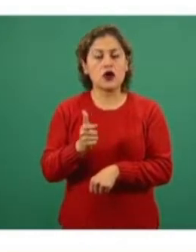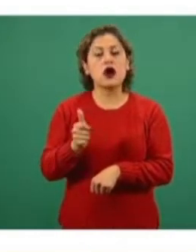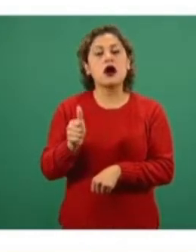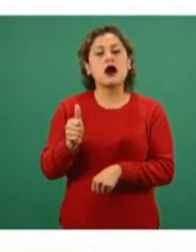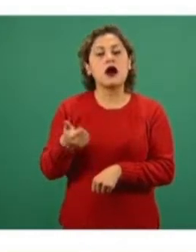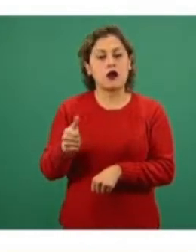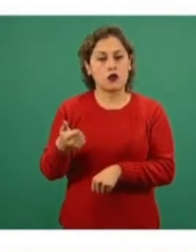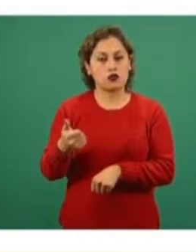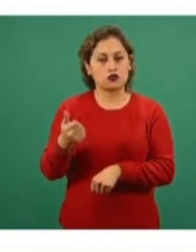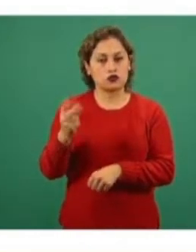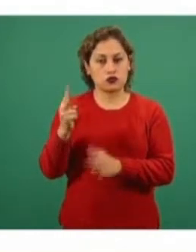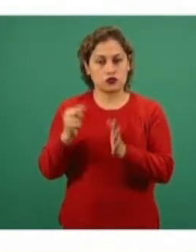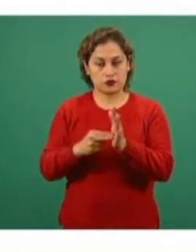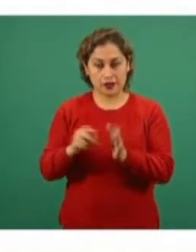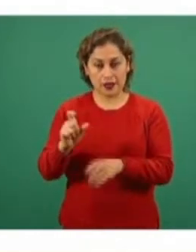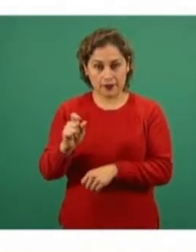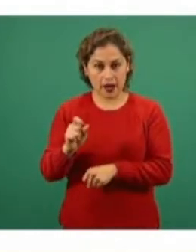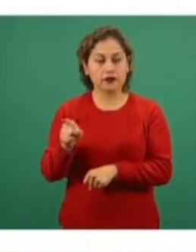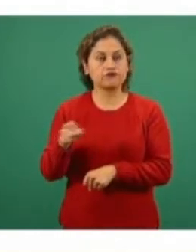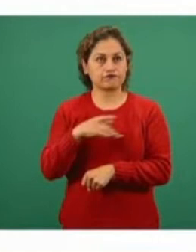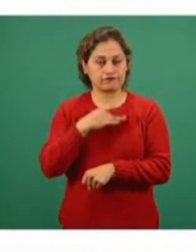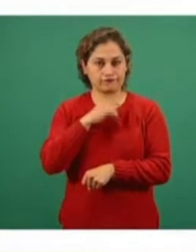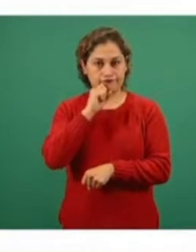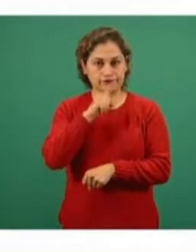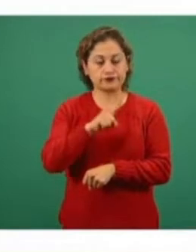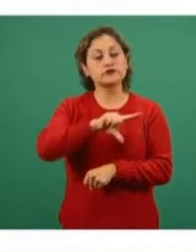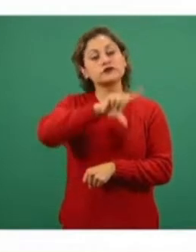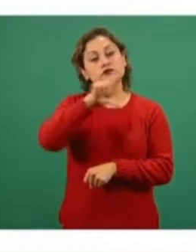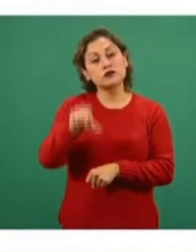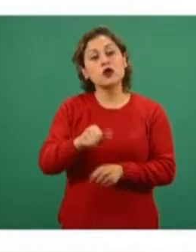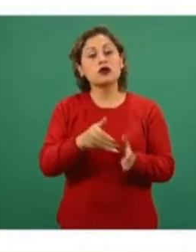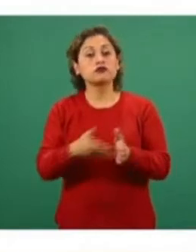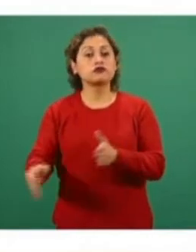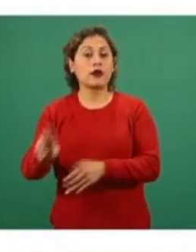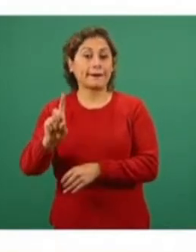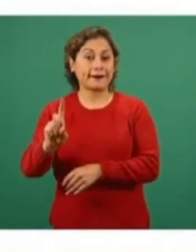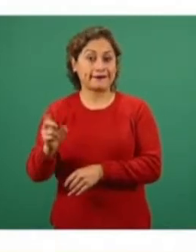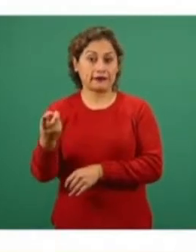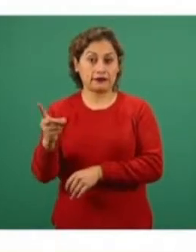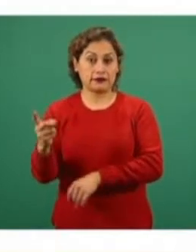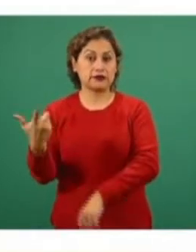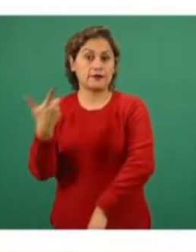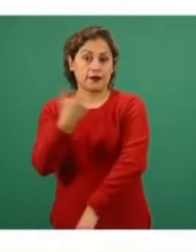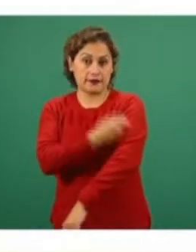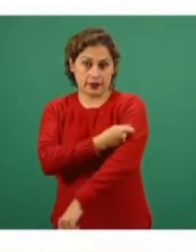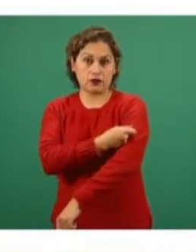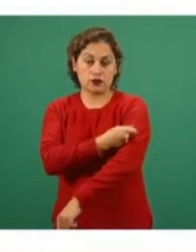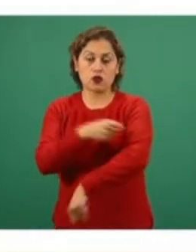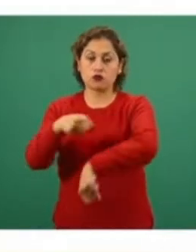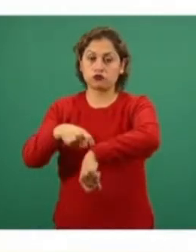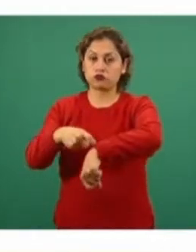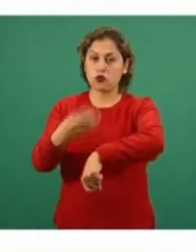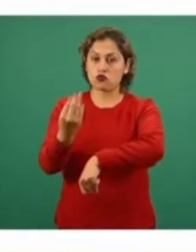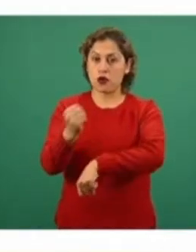agosto. Entonces, se vacunó el 30 de diciembre contra SARS-CoV-2 a las